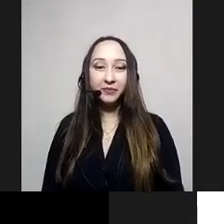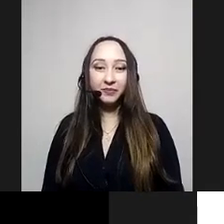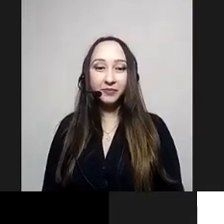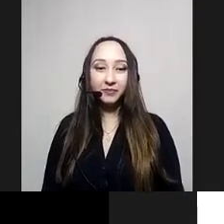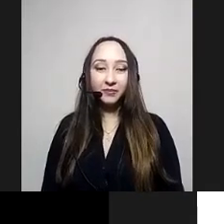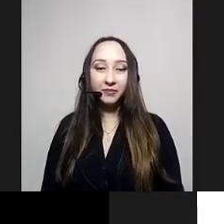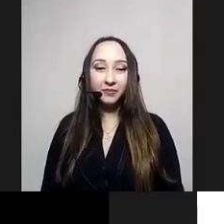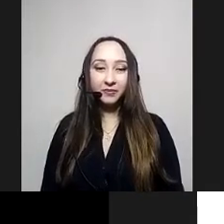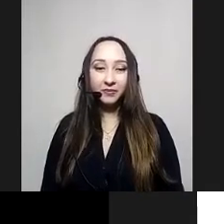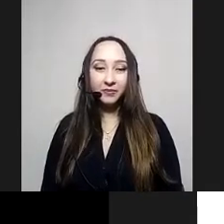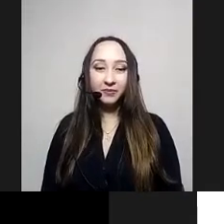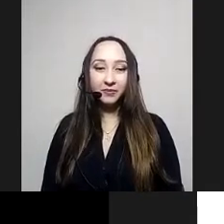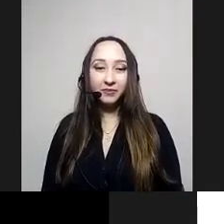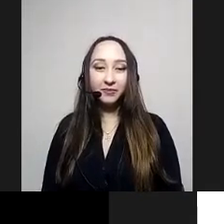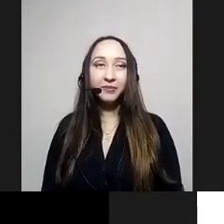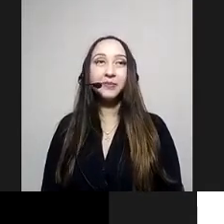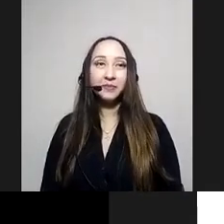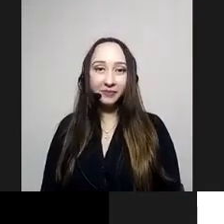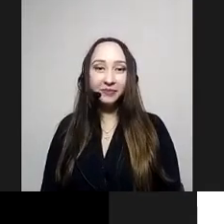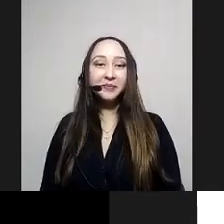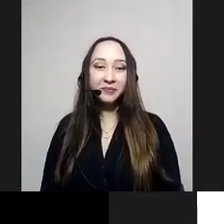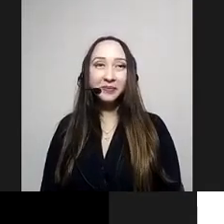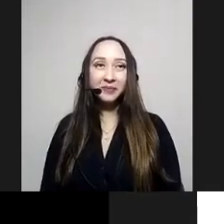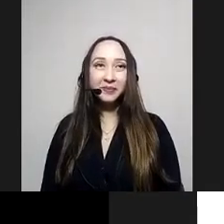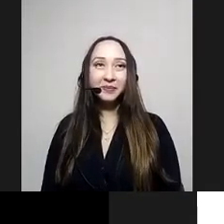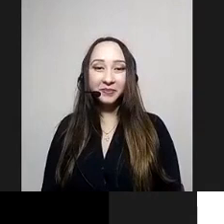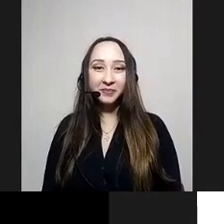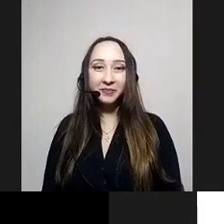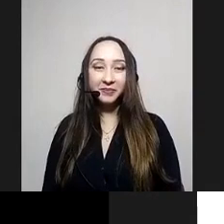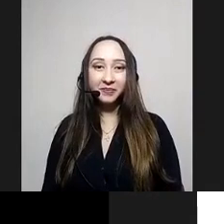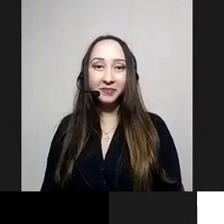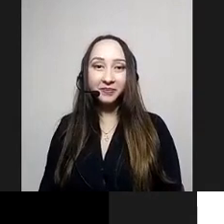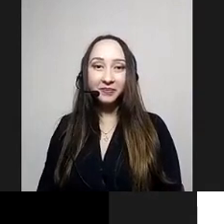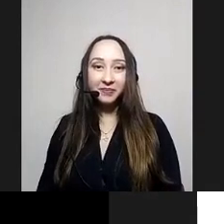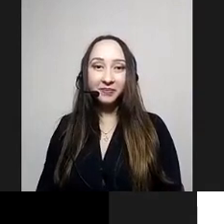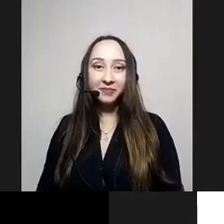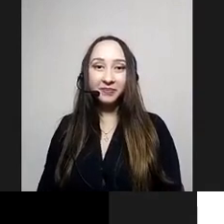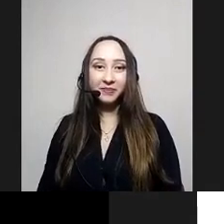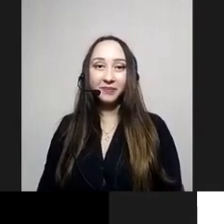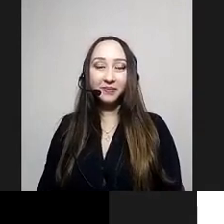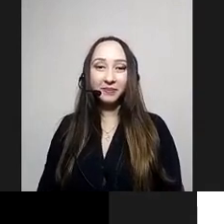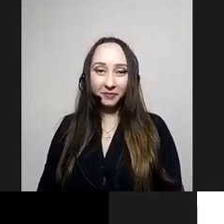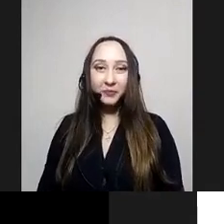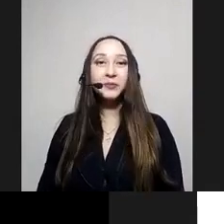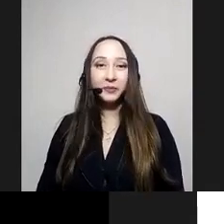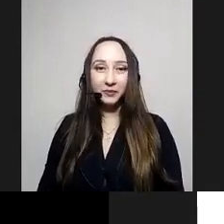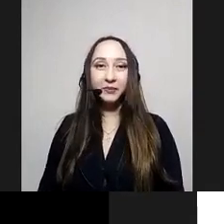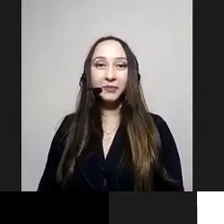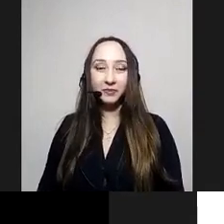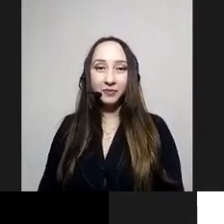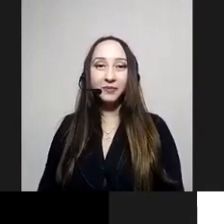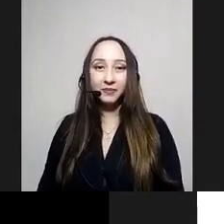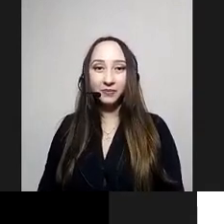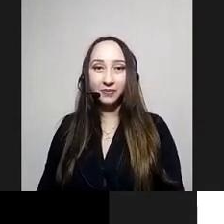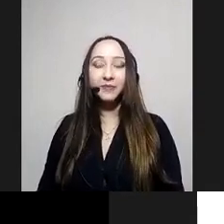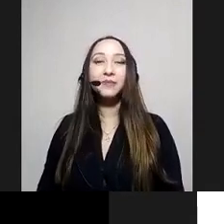es muy fácil que regresemos otra vez, ¿no? Entonces, es como que algo de tenerlo, ahora sí que tener presente todo el tiempo, que es un trabajo de todos